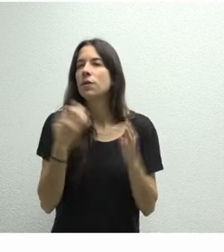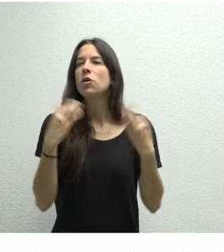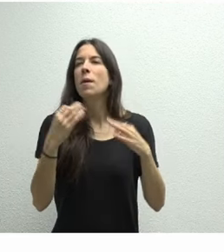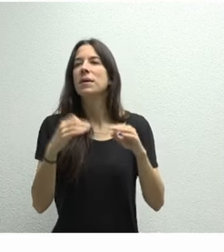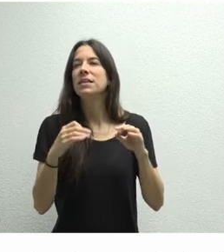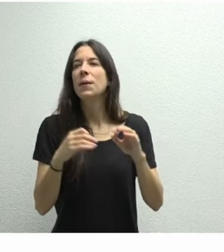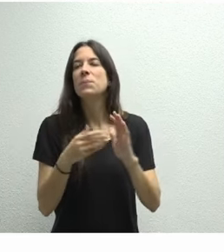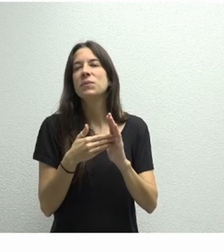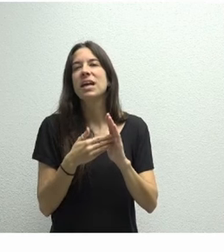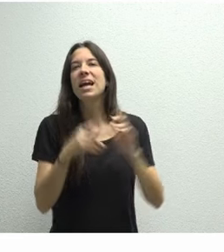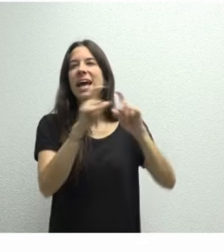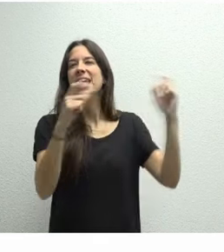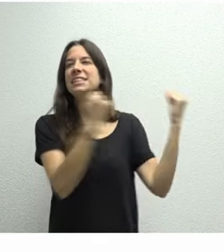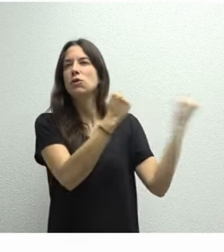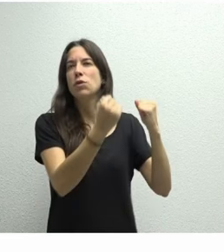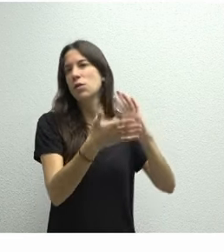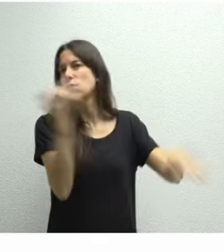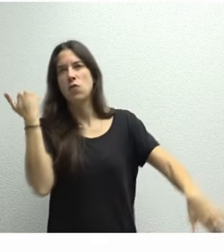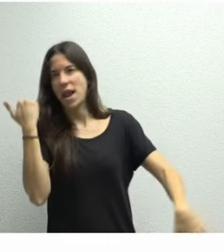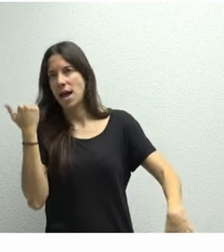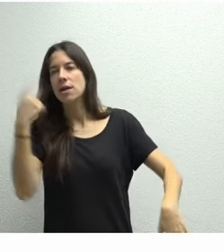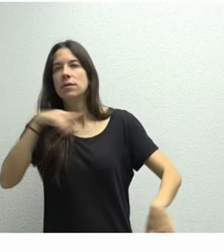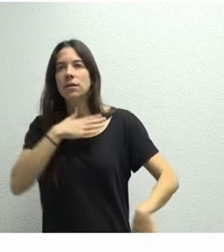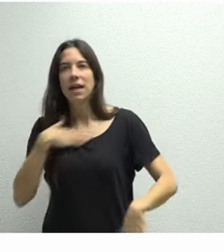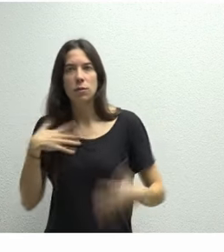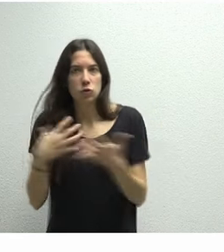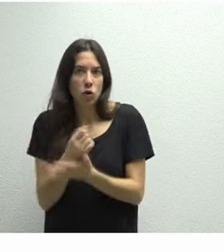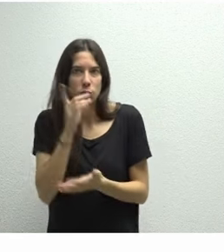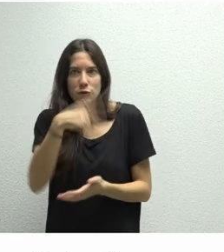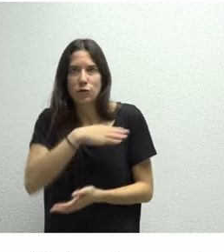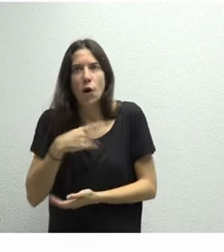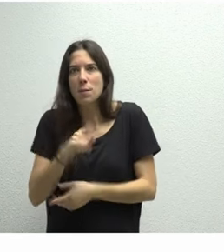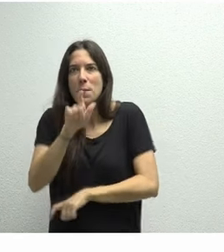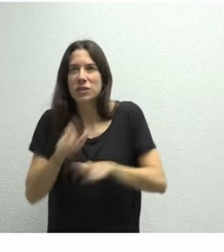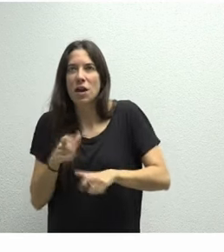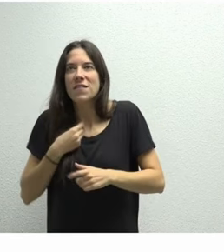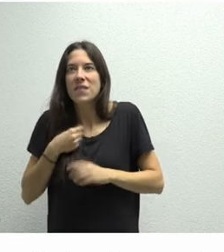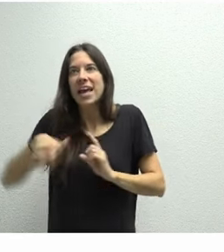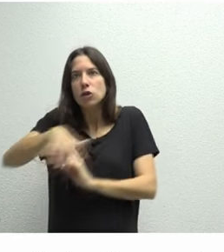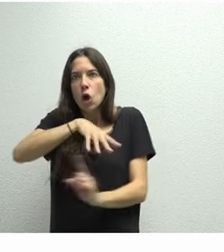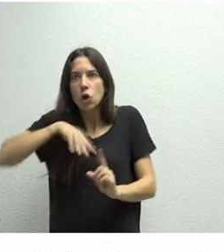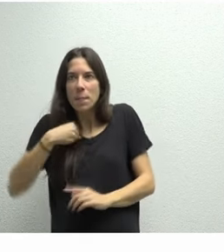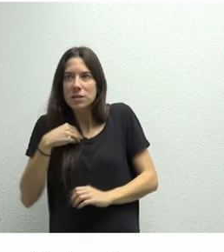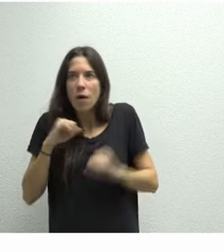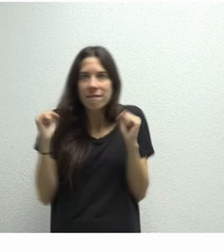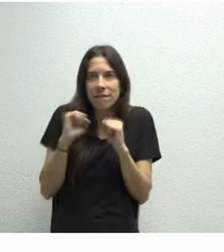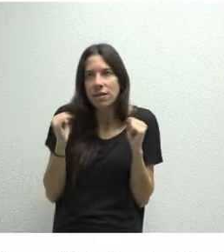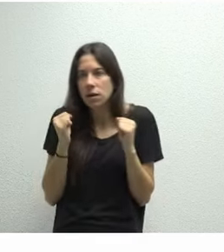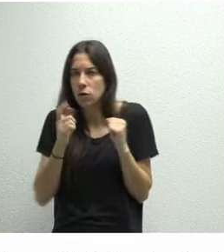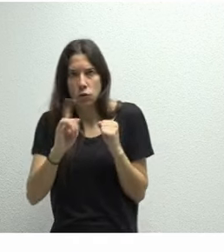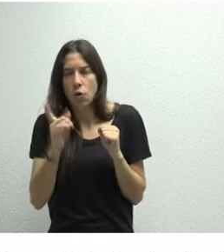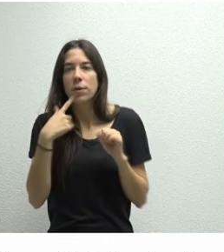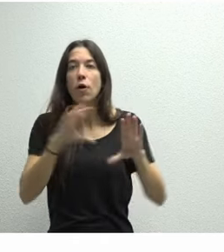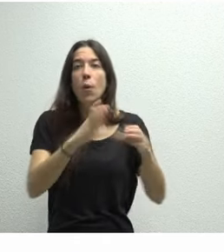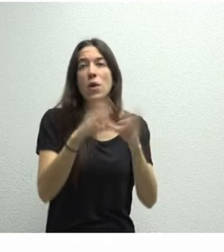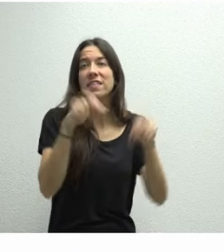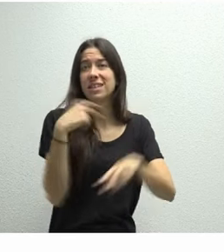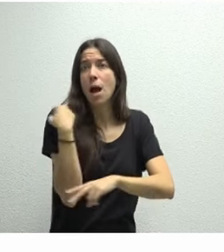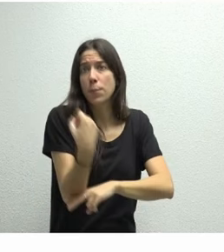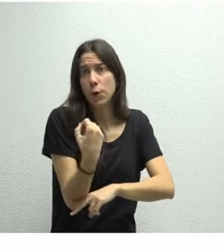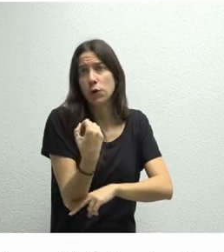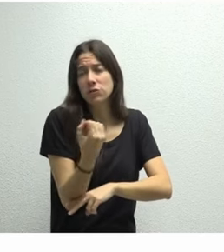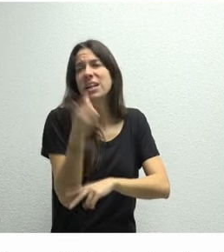deseamos porque no queremos que las personas vivan en entornos no pero la comunidad sin apoyos puede ser tan